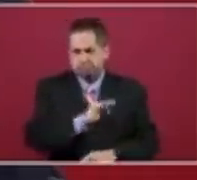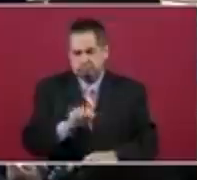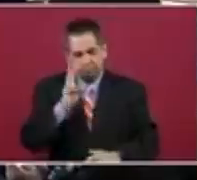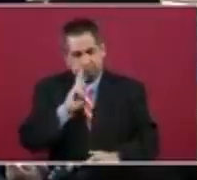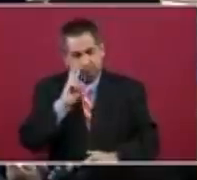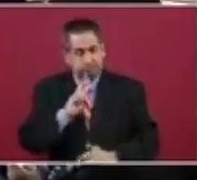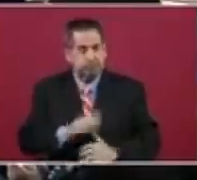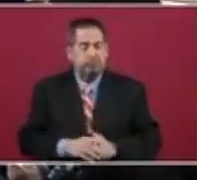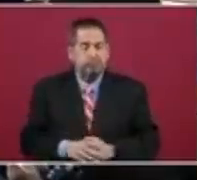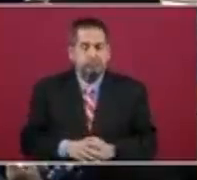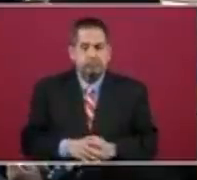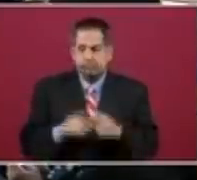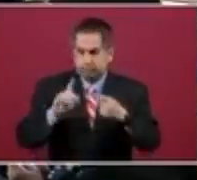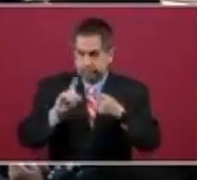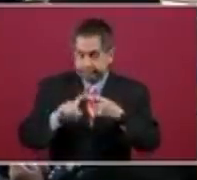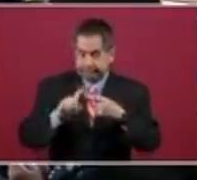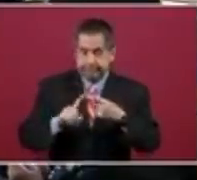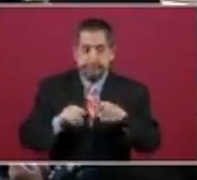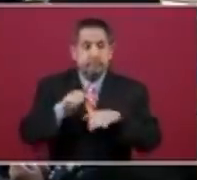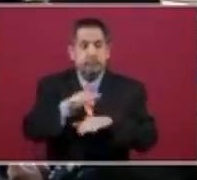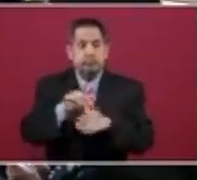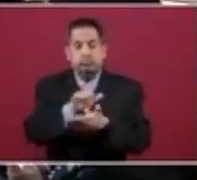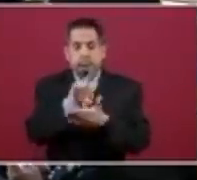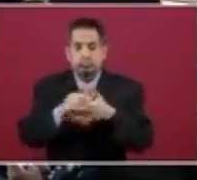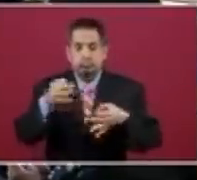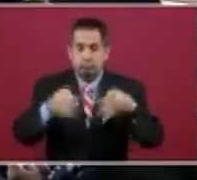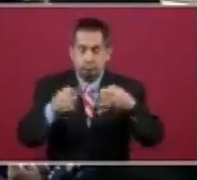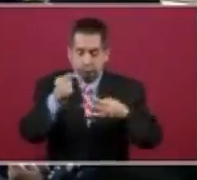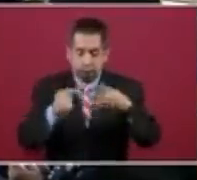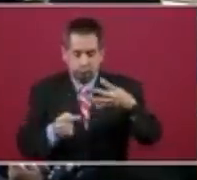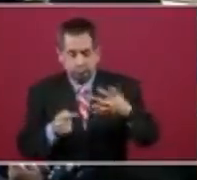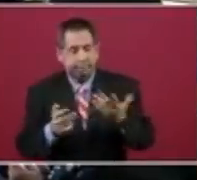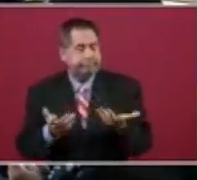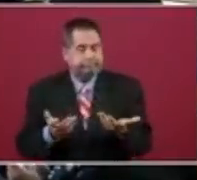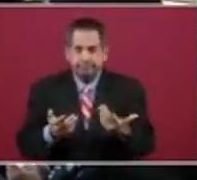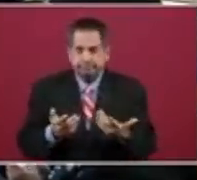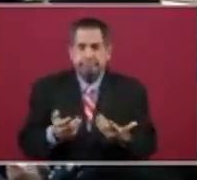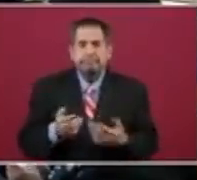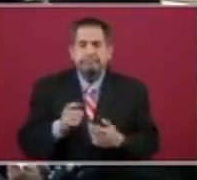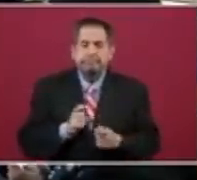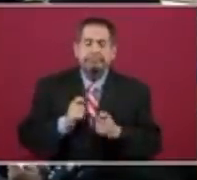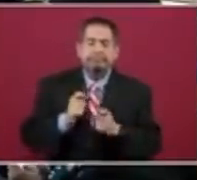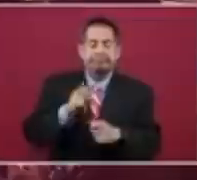En lo primero, en lo jurídico, corresponde